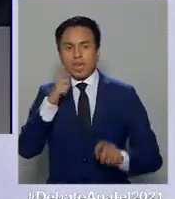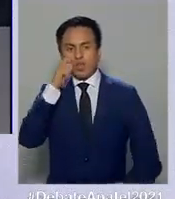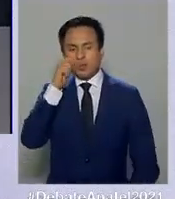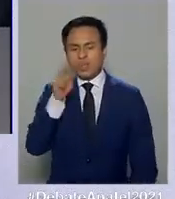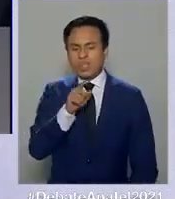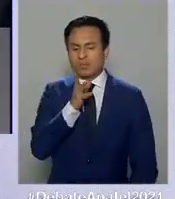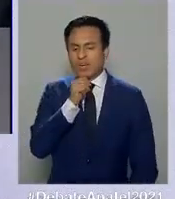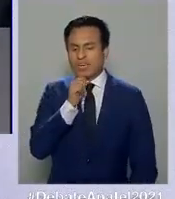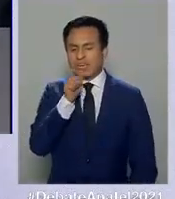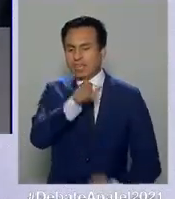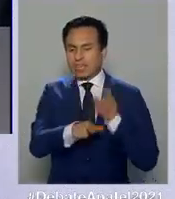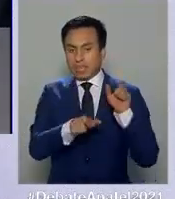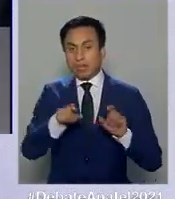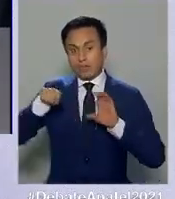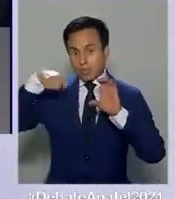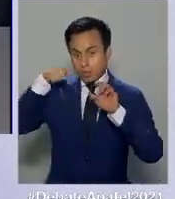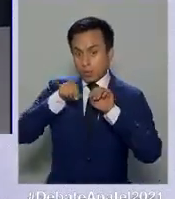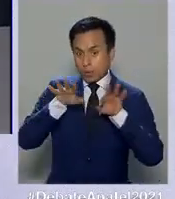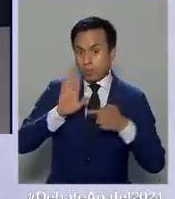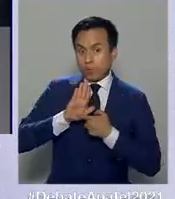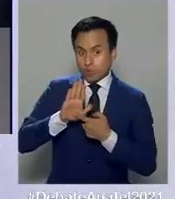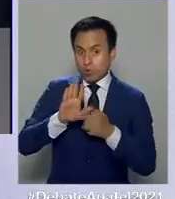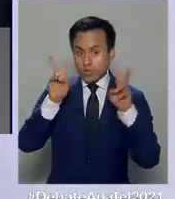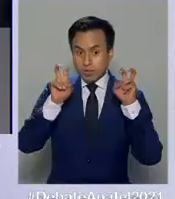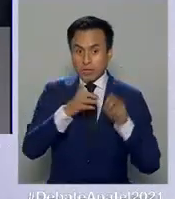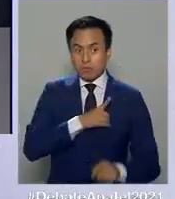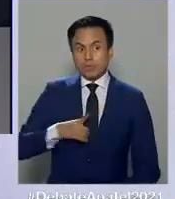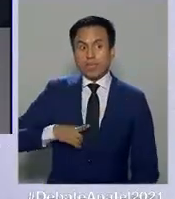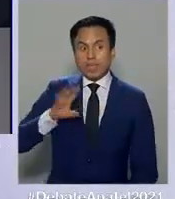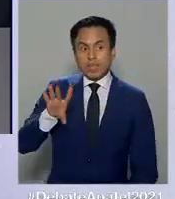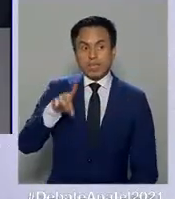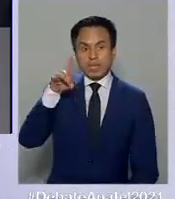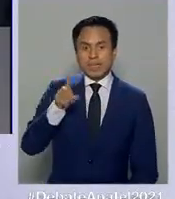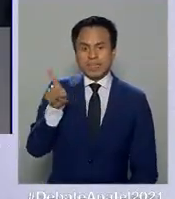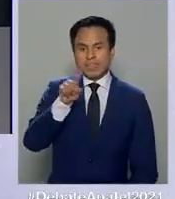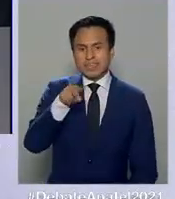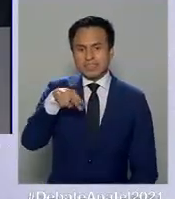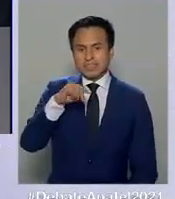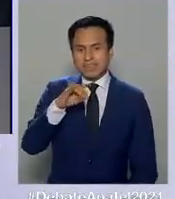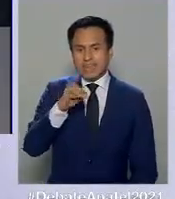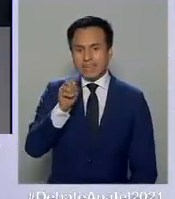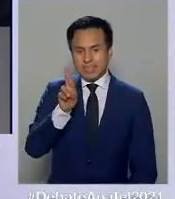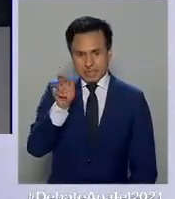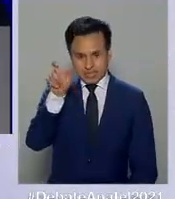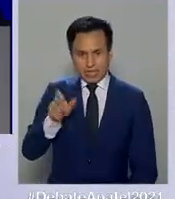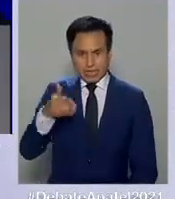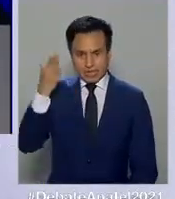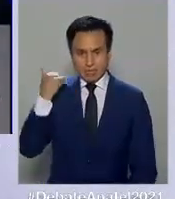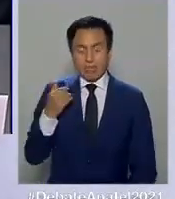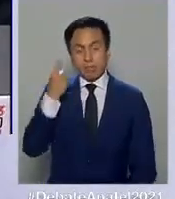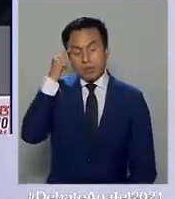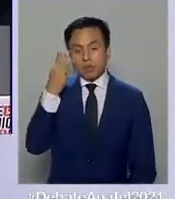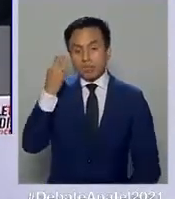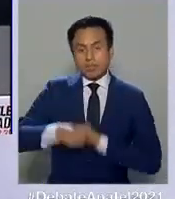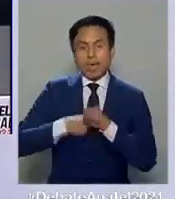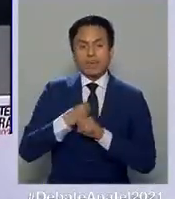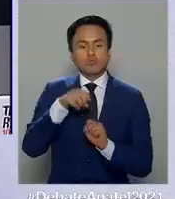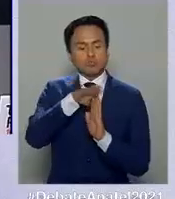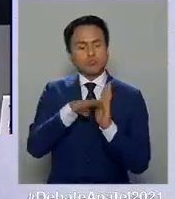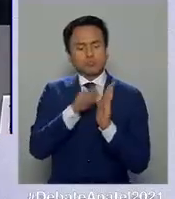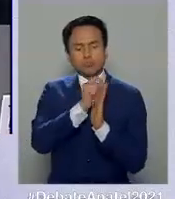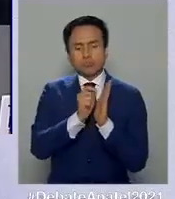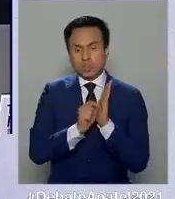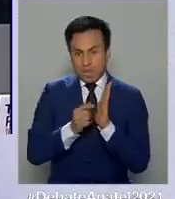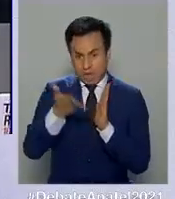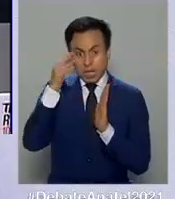esa gente que en ese video mostró respecto de la diputada electa Emilia Schneider. Pero hace 3 años, en una columna, usted lo